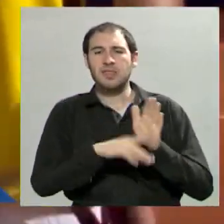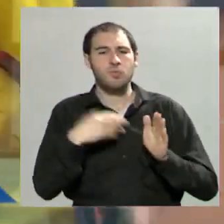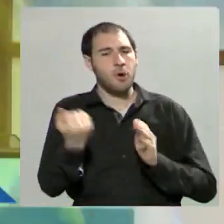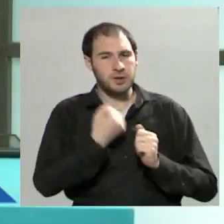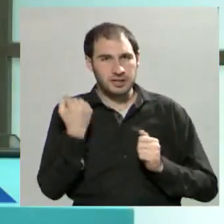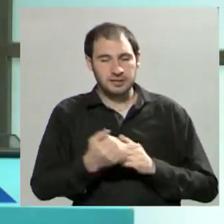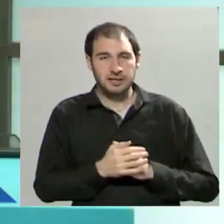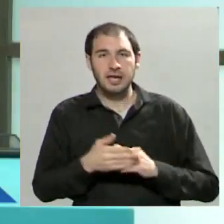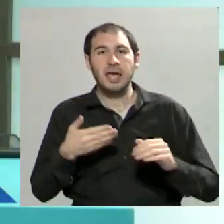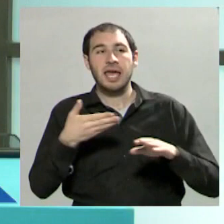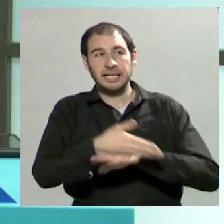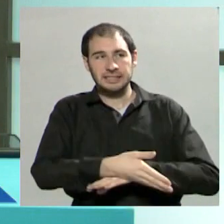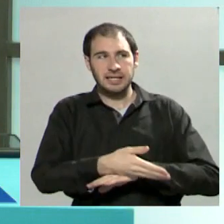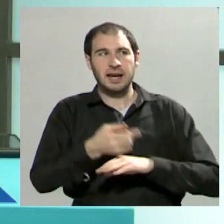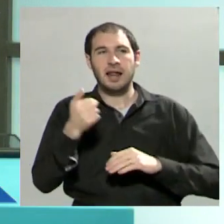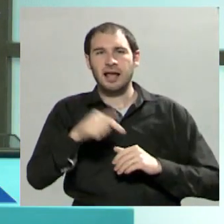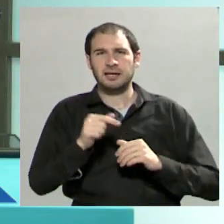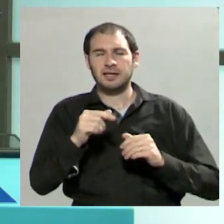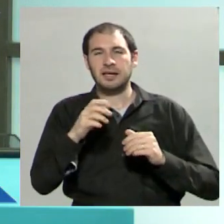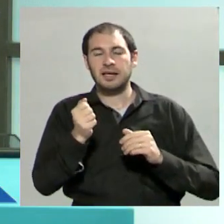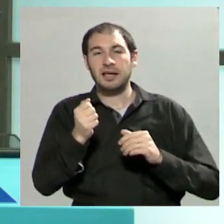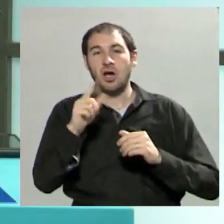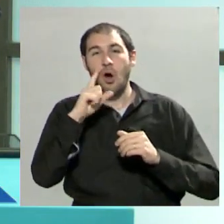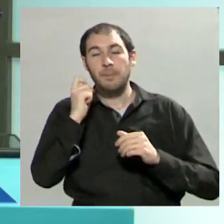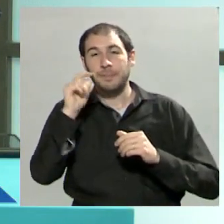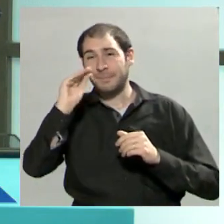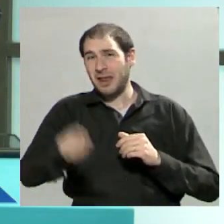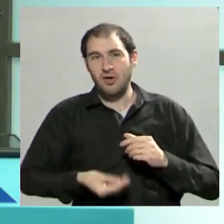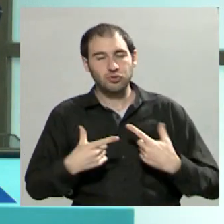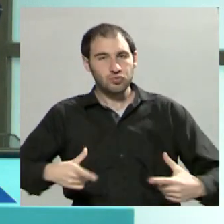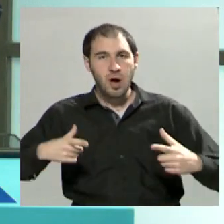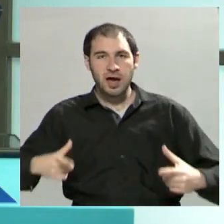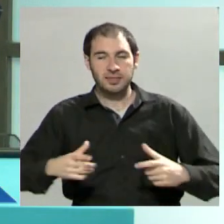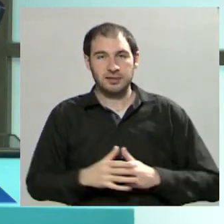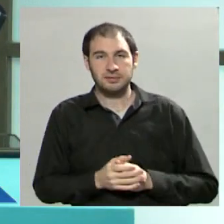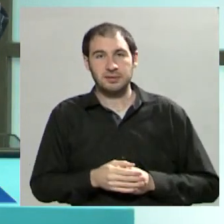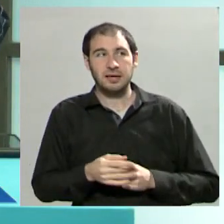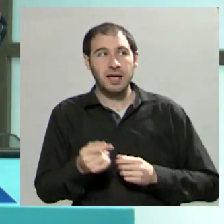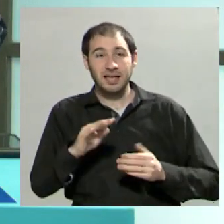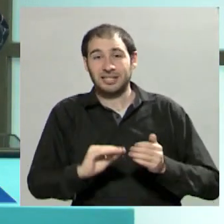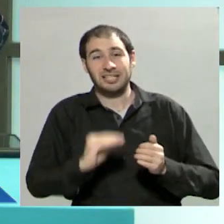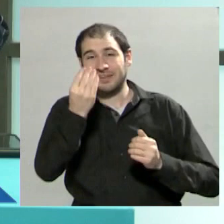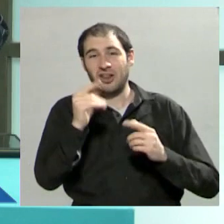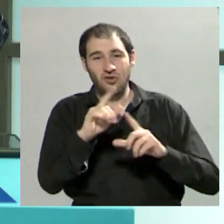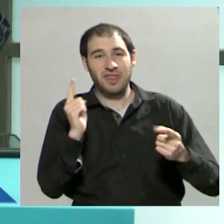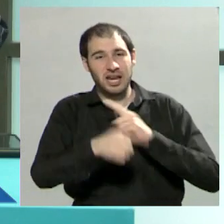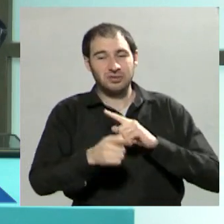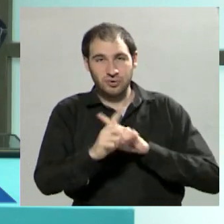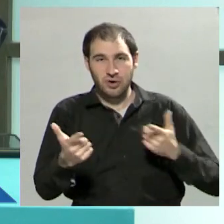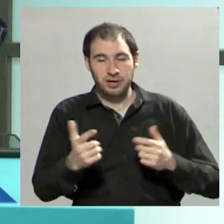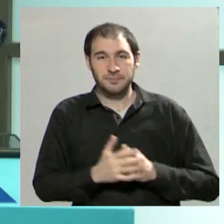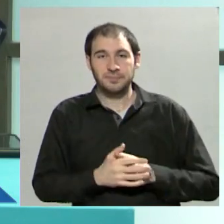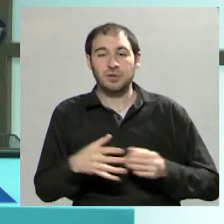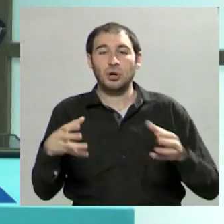cuenta, ingresó a este certamen como Lucky Loser, el famoso perdedor afortunado, que no había clasificado de forma directa, y